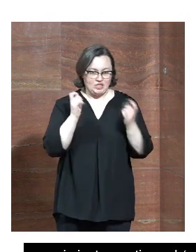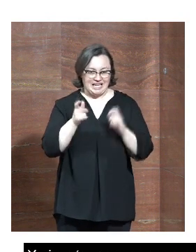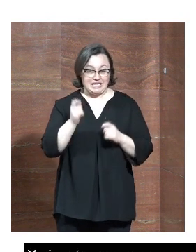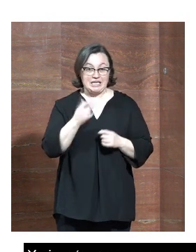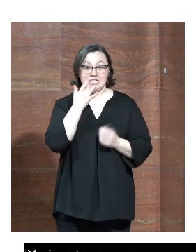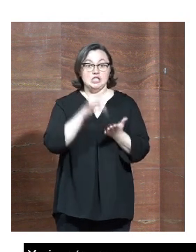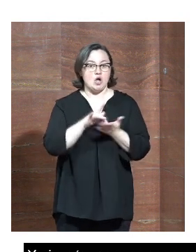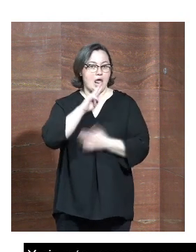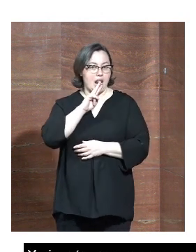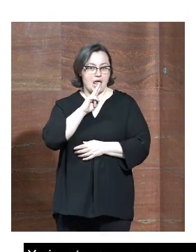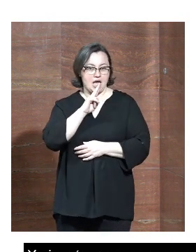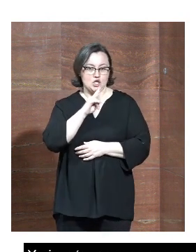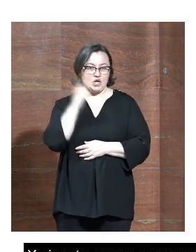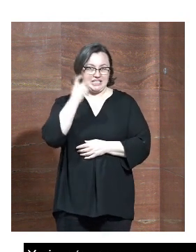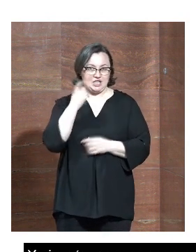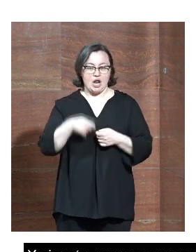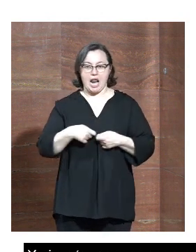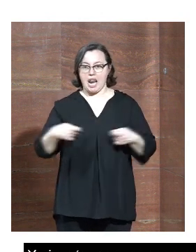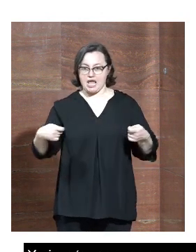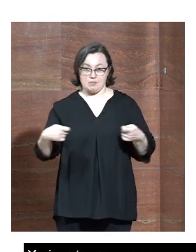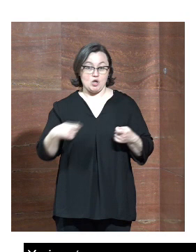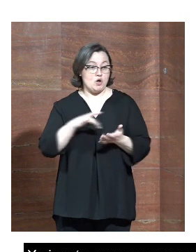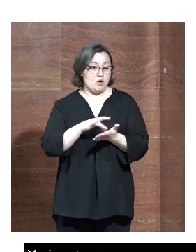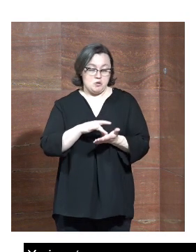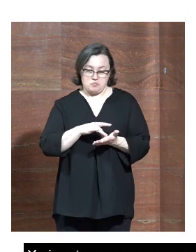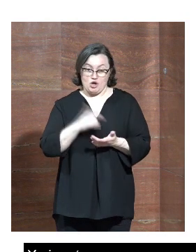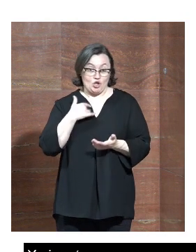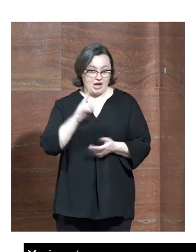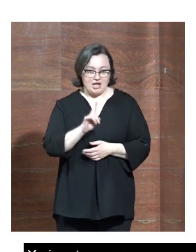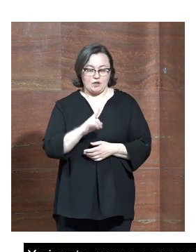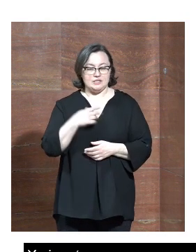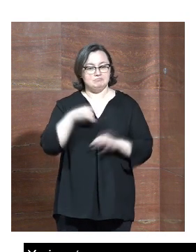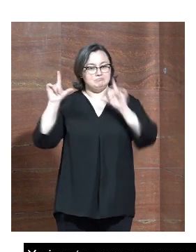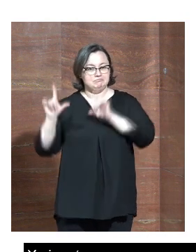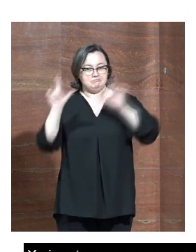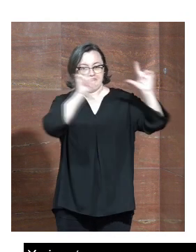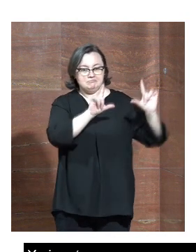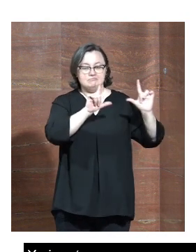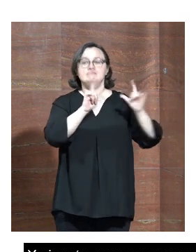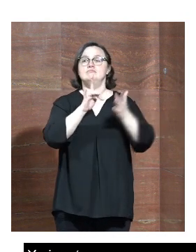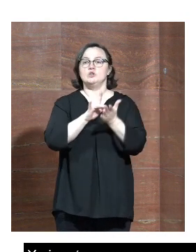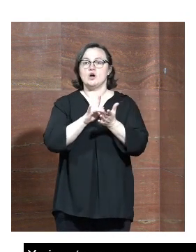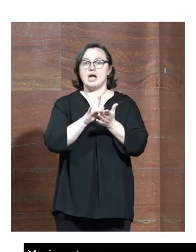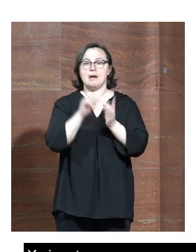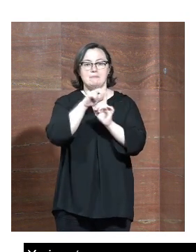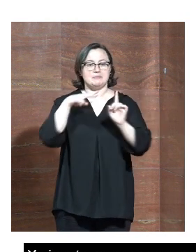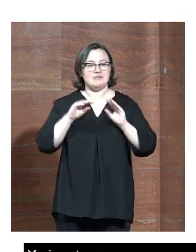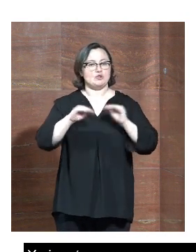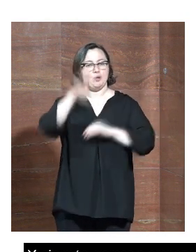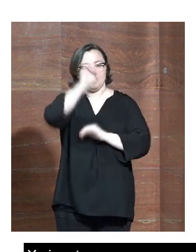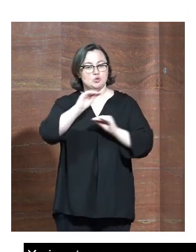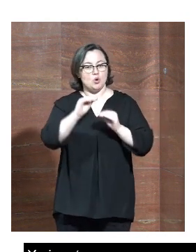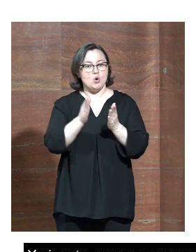soy, si me toca hablar, procuro enrollarme. Como ahora no me toca hablar a mí, quiero que quienes nos den su perspectiva